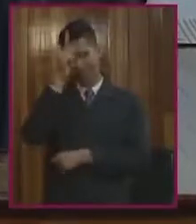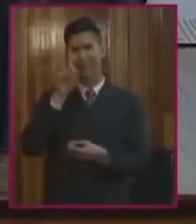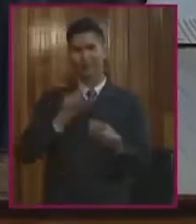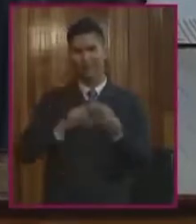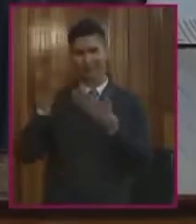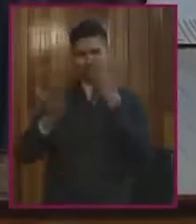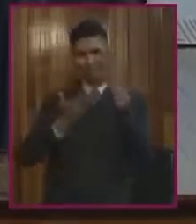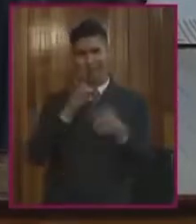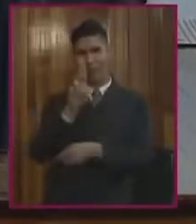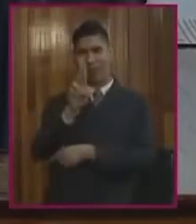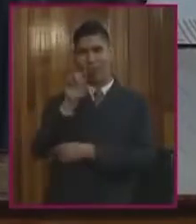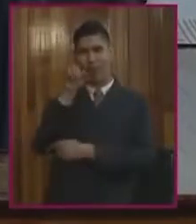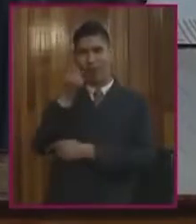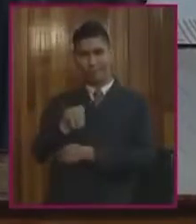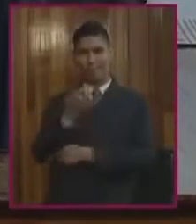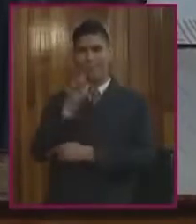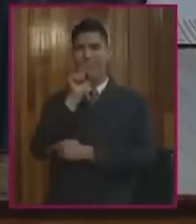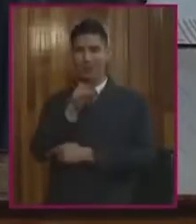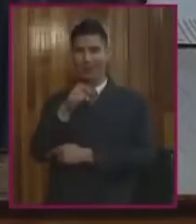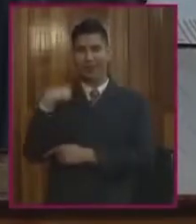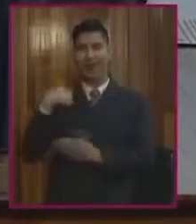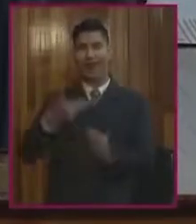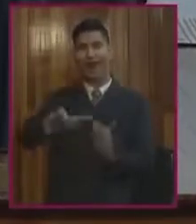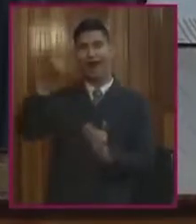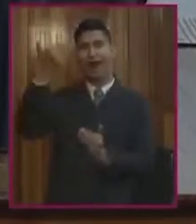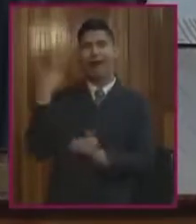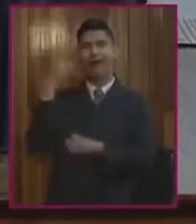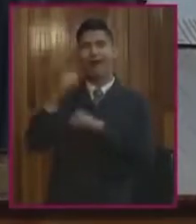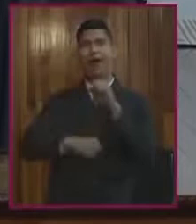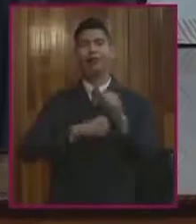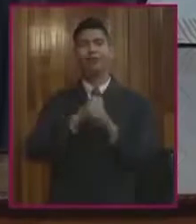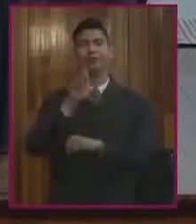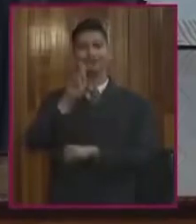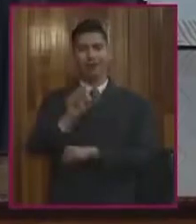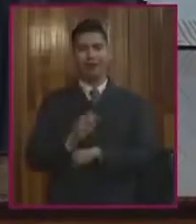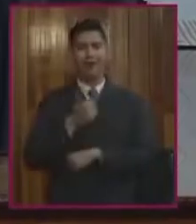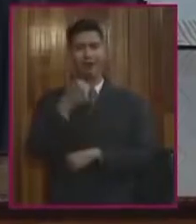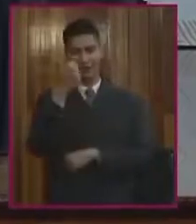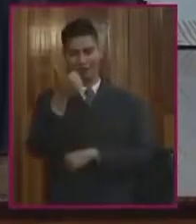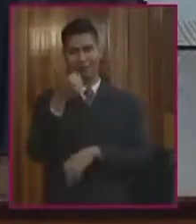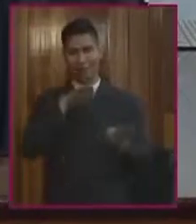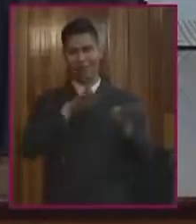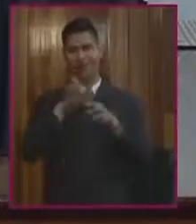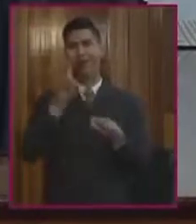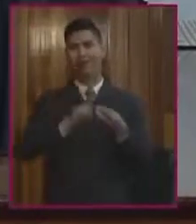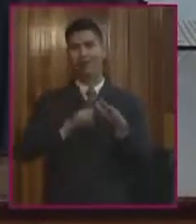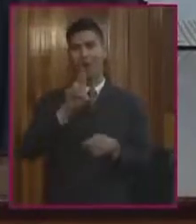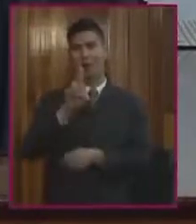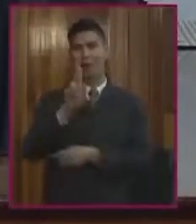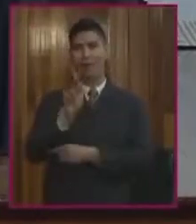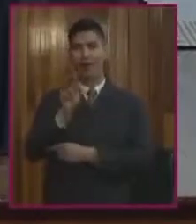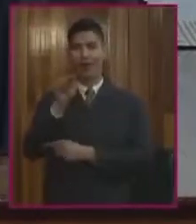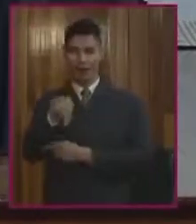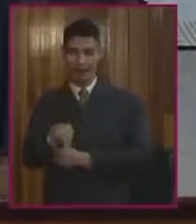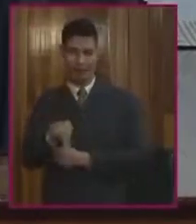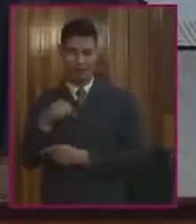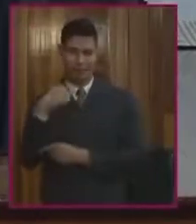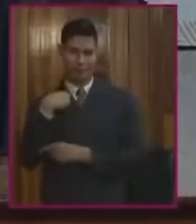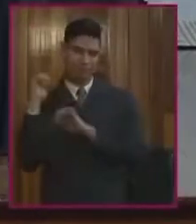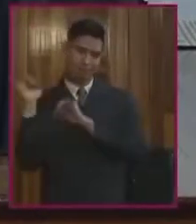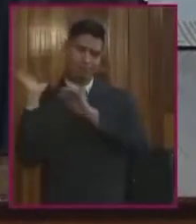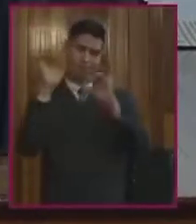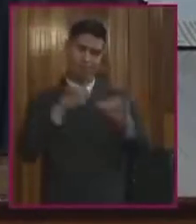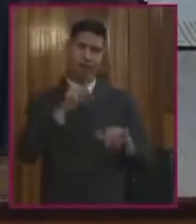y trabajo desde hace 36 años en la Universidad Pedagógica Nacional. Y estoy aquí con